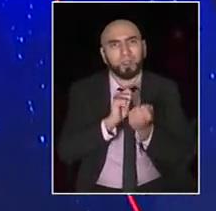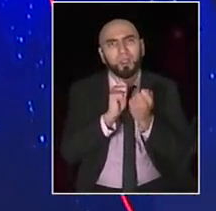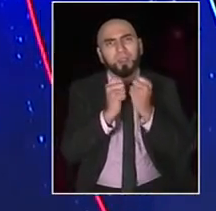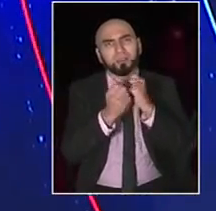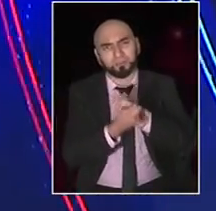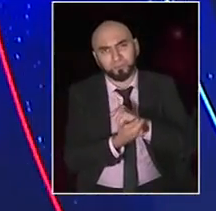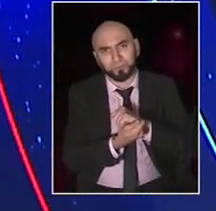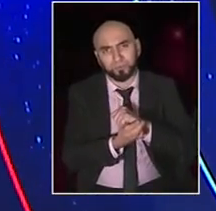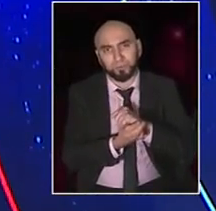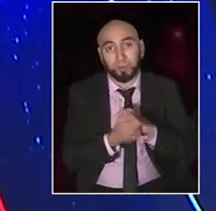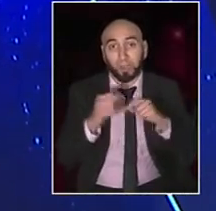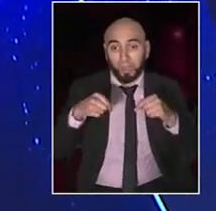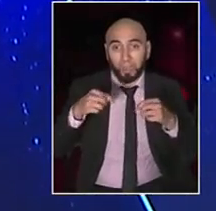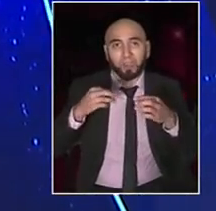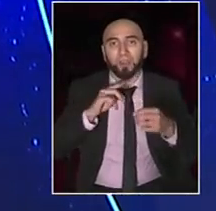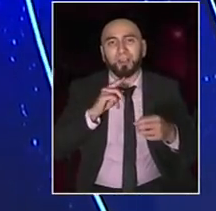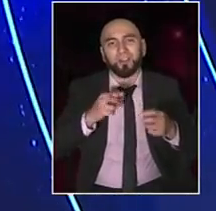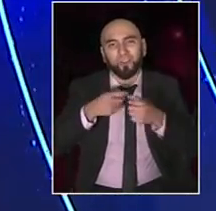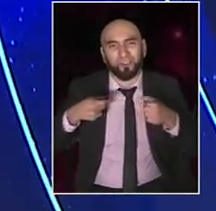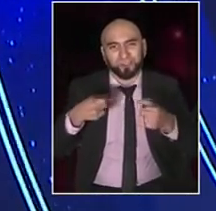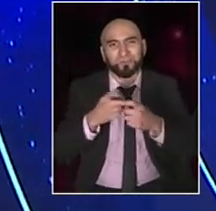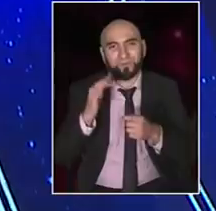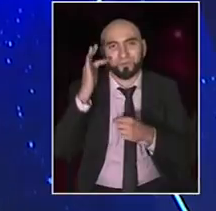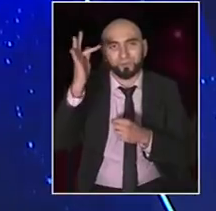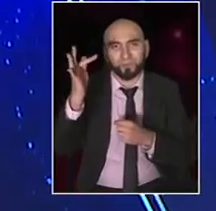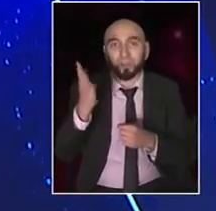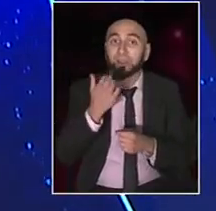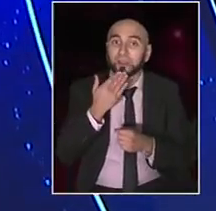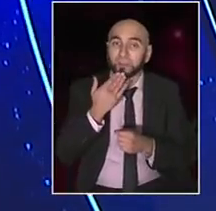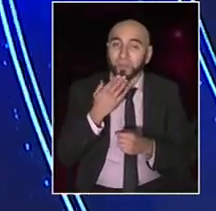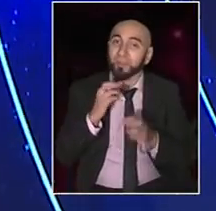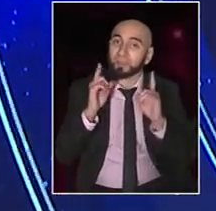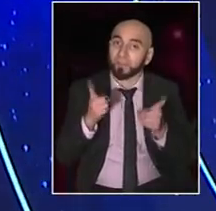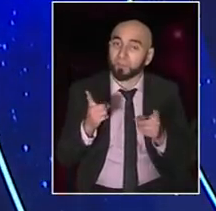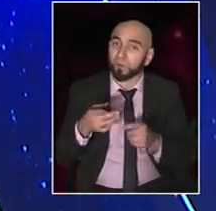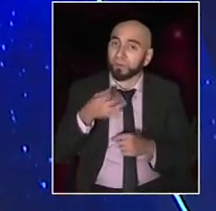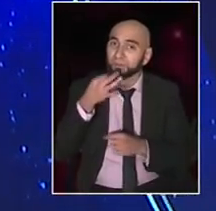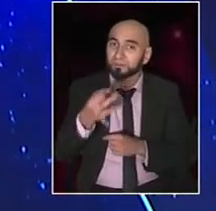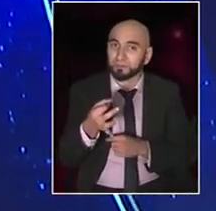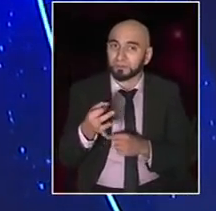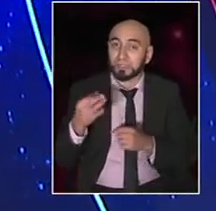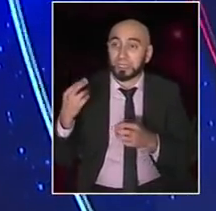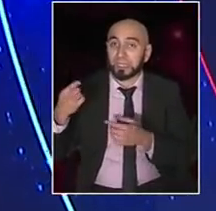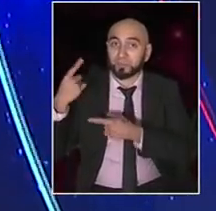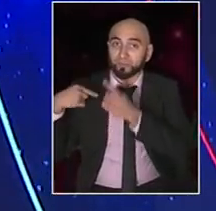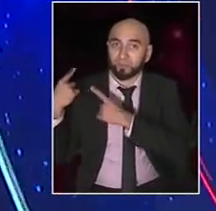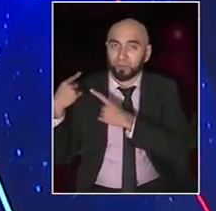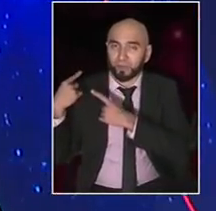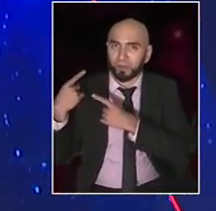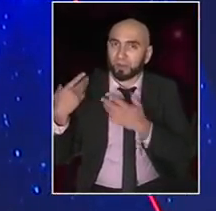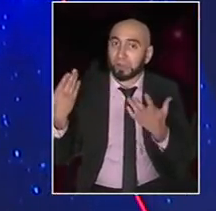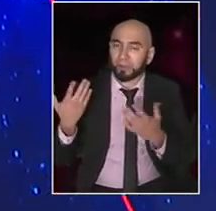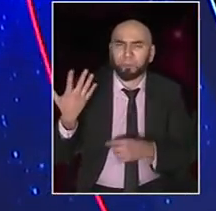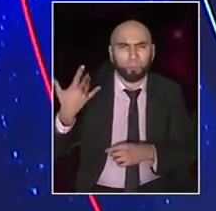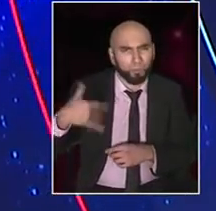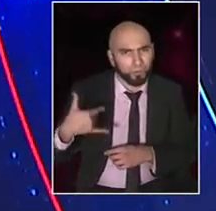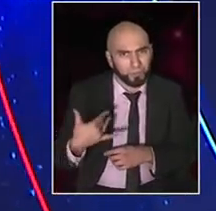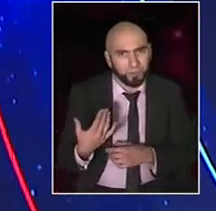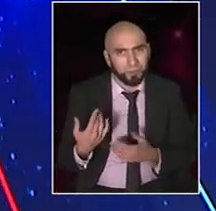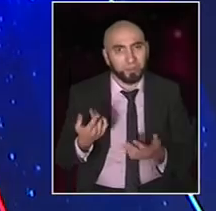futuro en el Congreso del Futuro, es también necesario referirnos brevemente a la historia. Esto es imprescindible, pues lo que hacemos hoy en